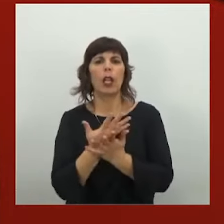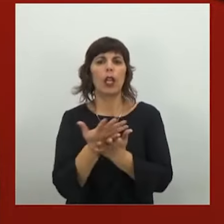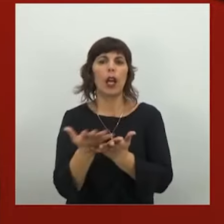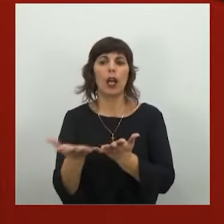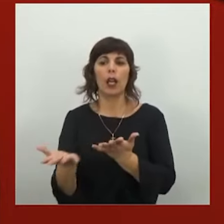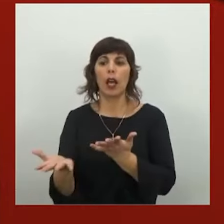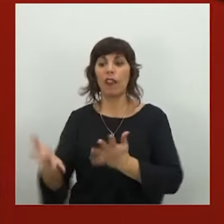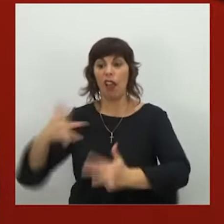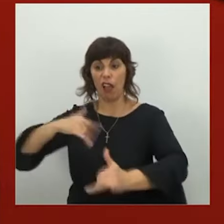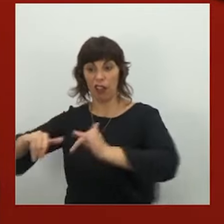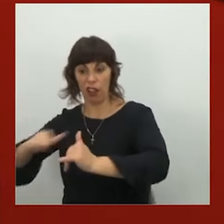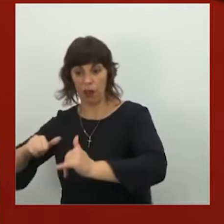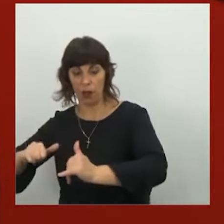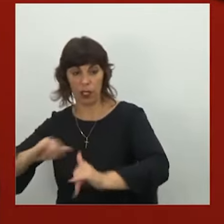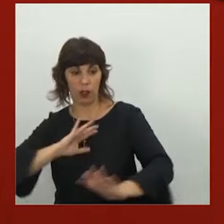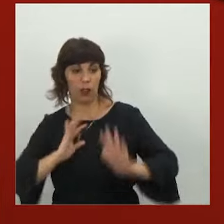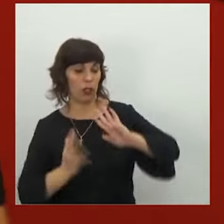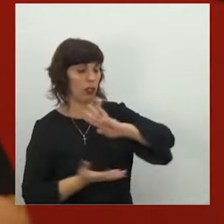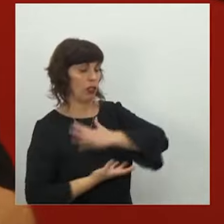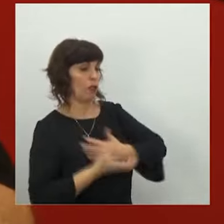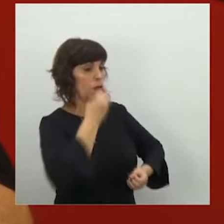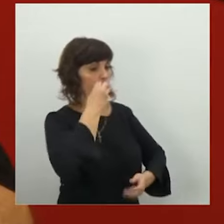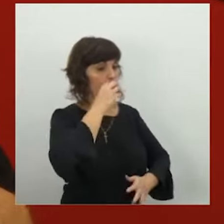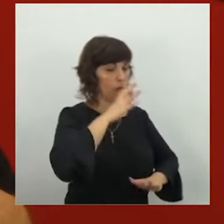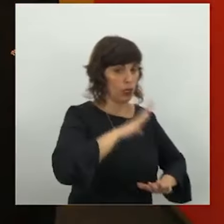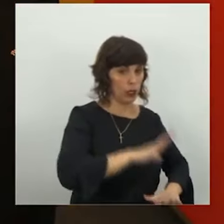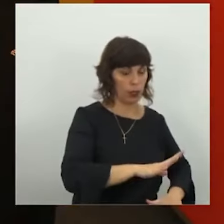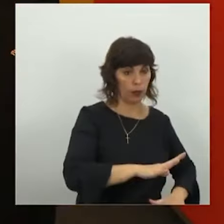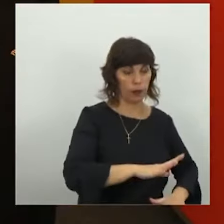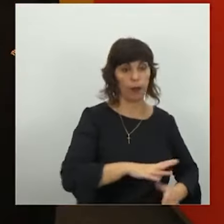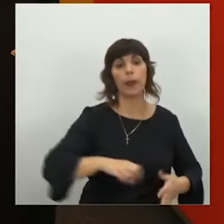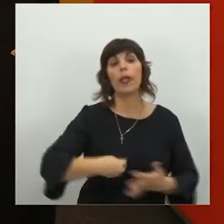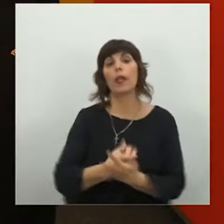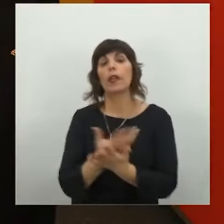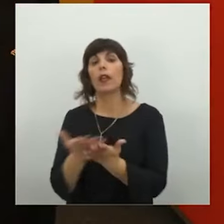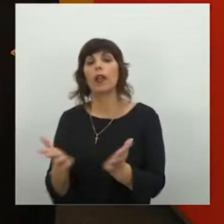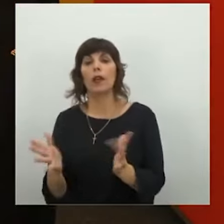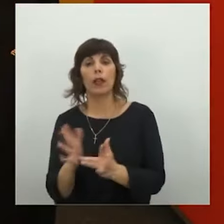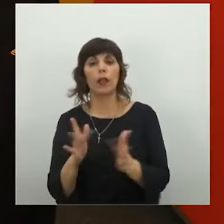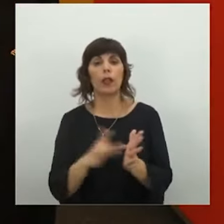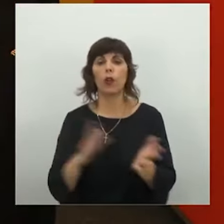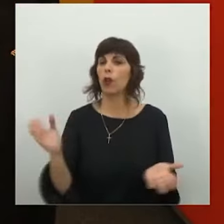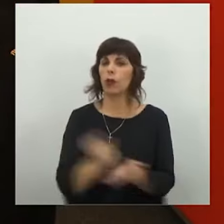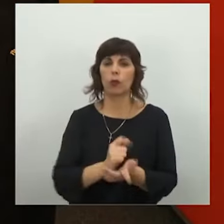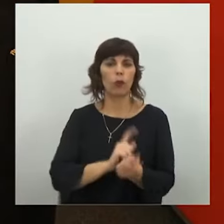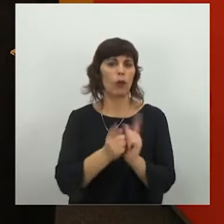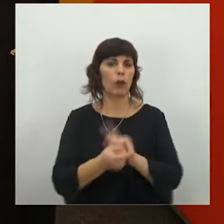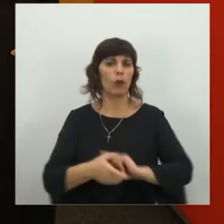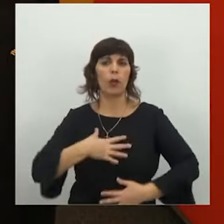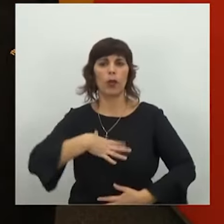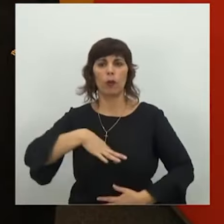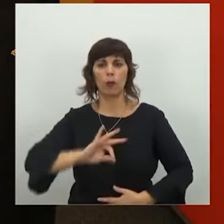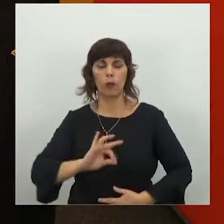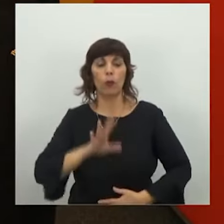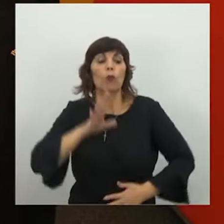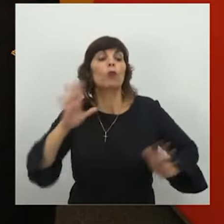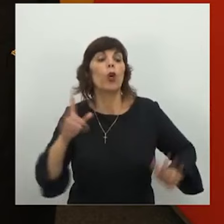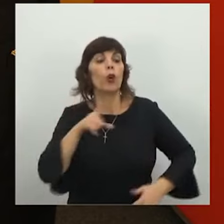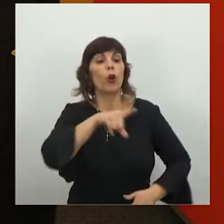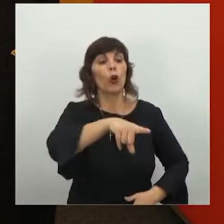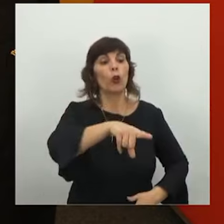maldición en bendición, la gracia de Jesucristo que puede cambiar todo. Por eso, querido oyente, confía en la